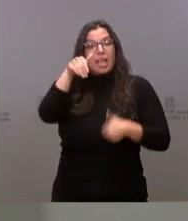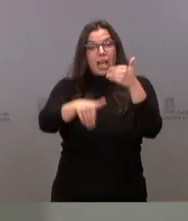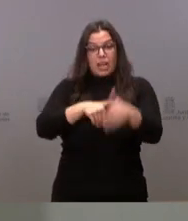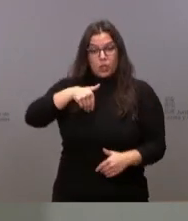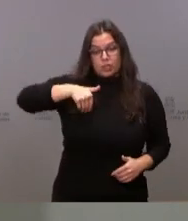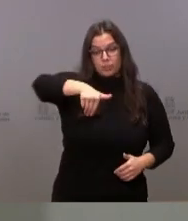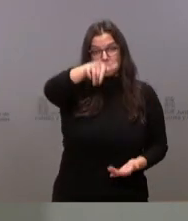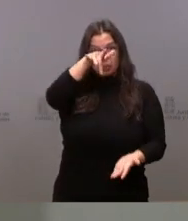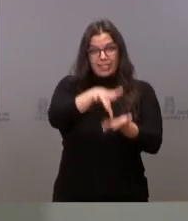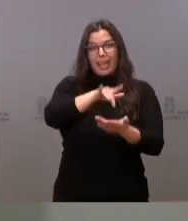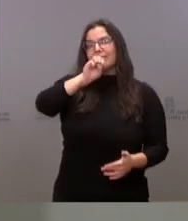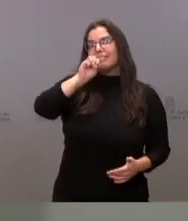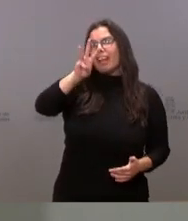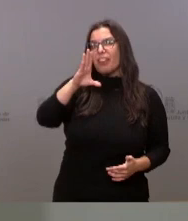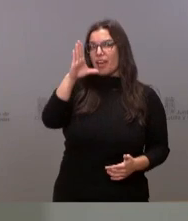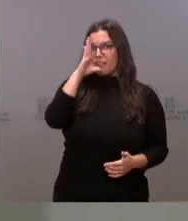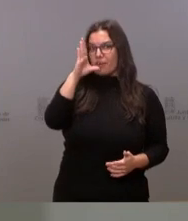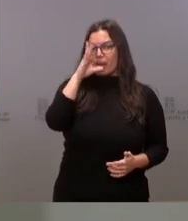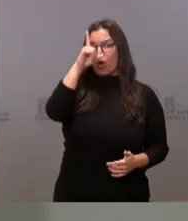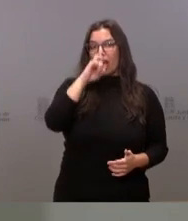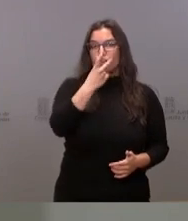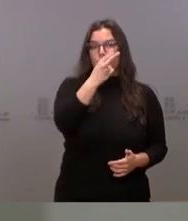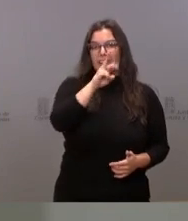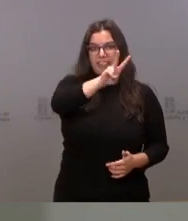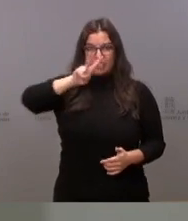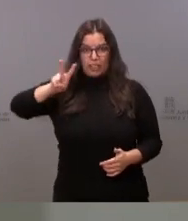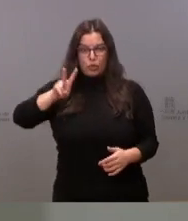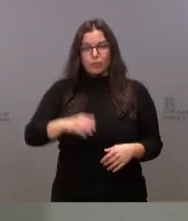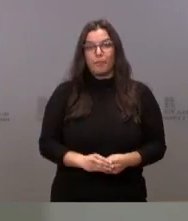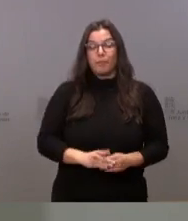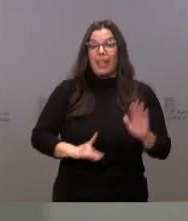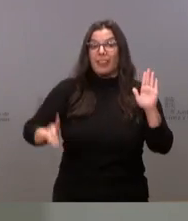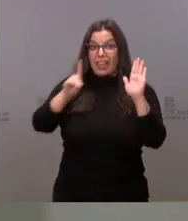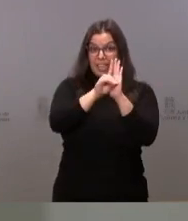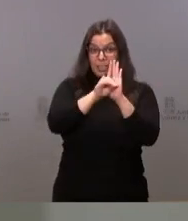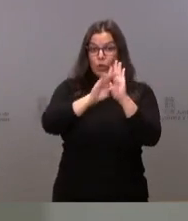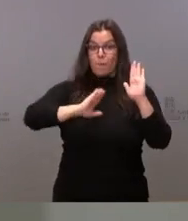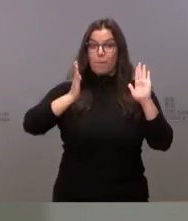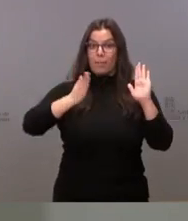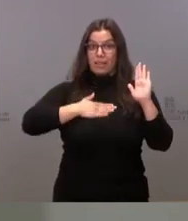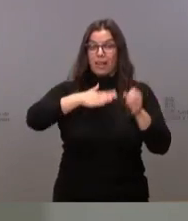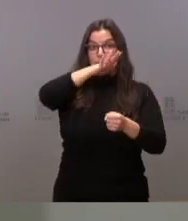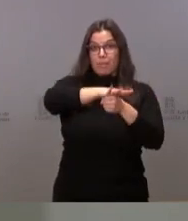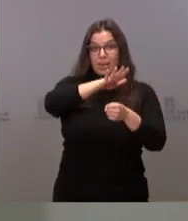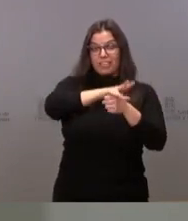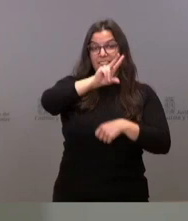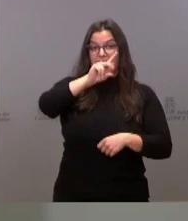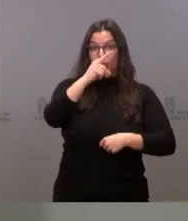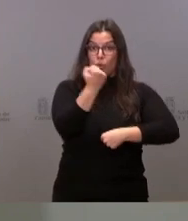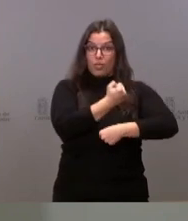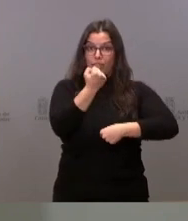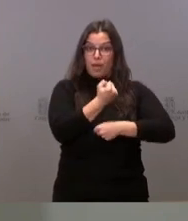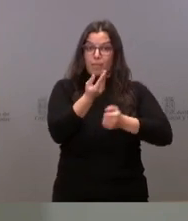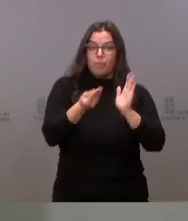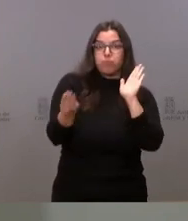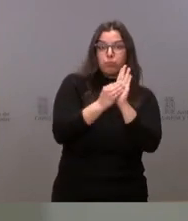celebrarán el 13 de febrero de 2022. El decreto se publicará mañana, martes 21, en el